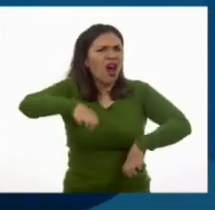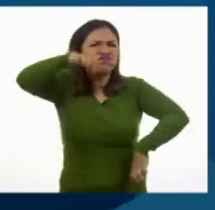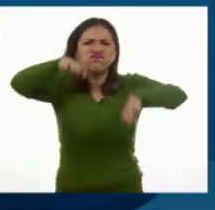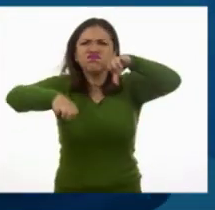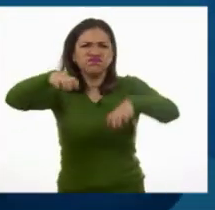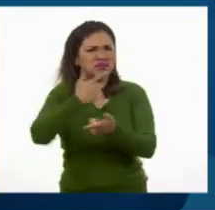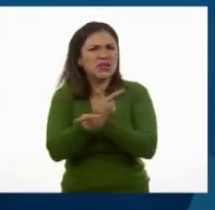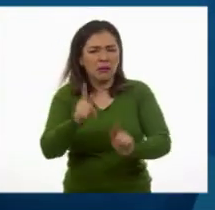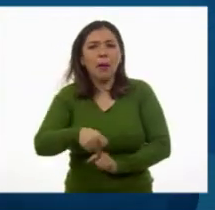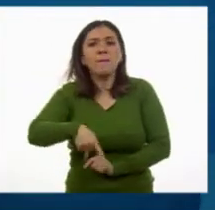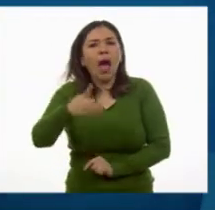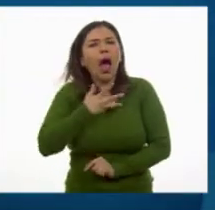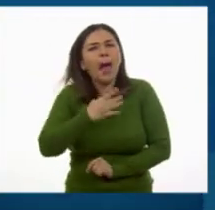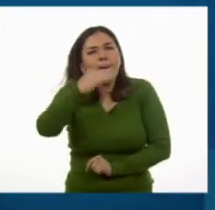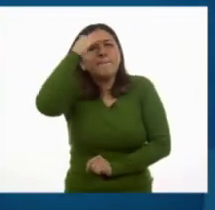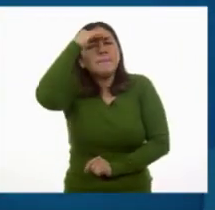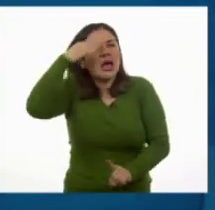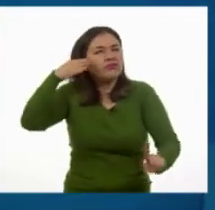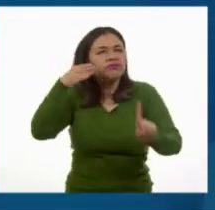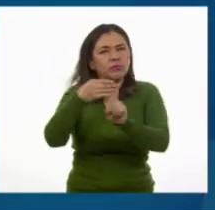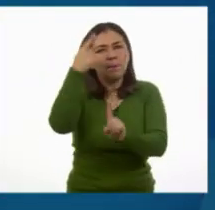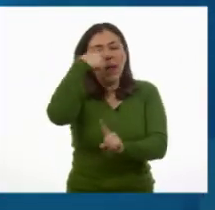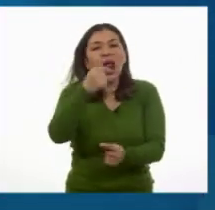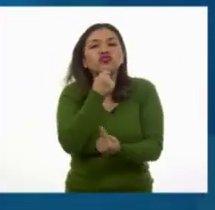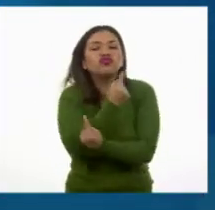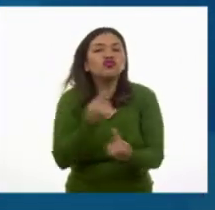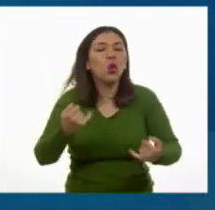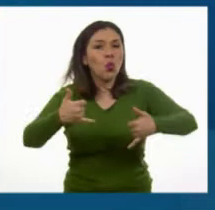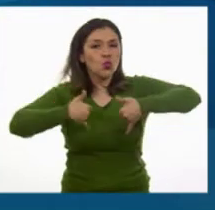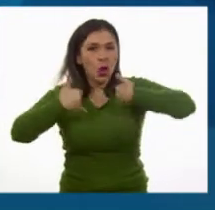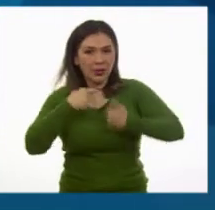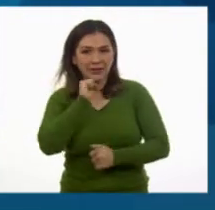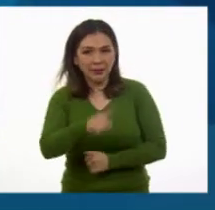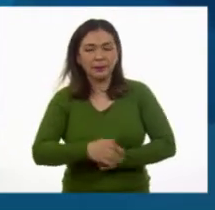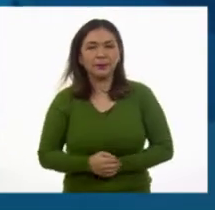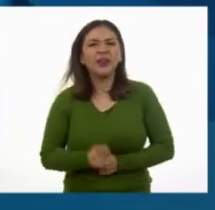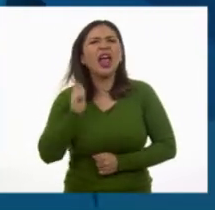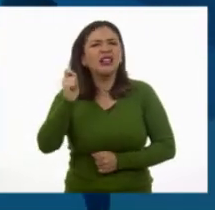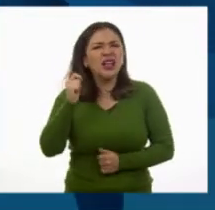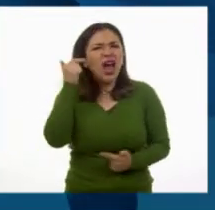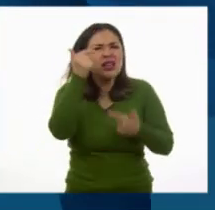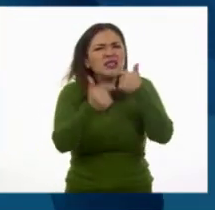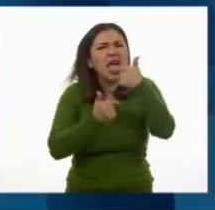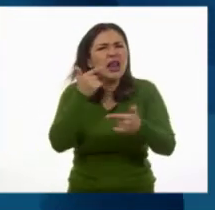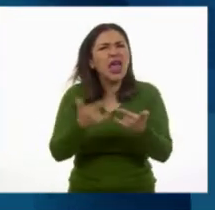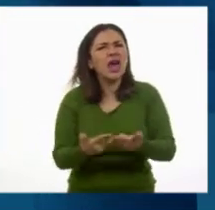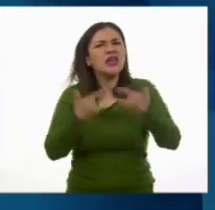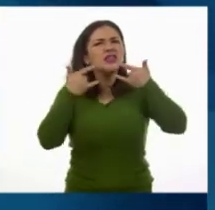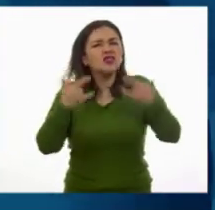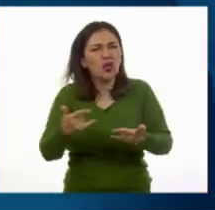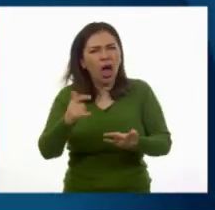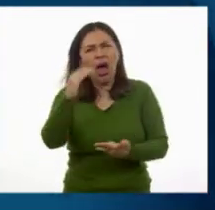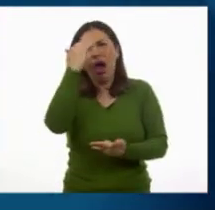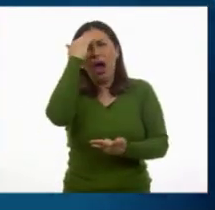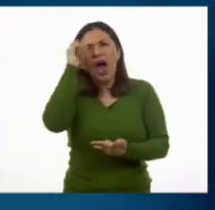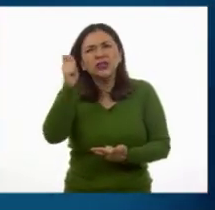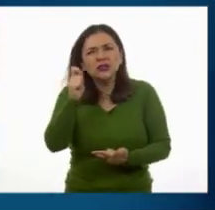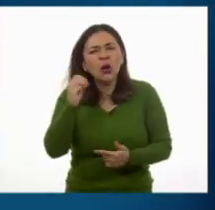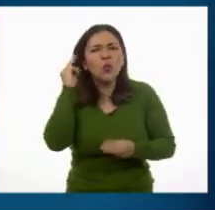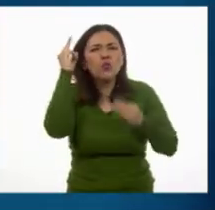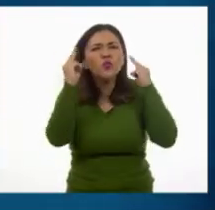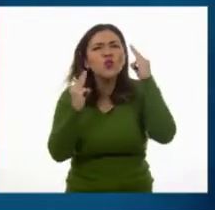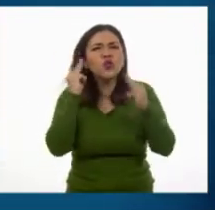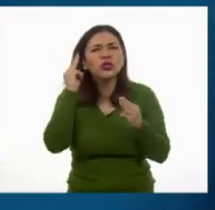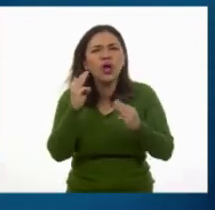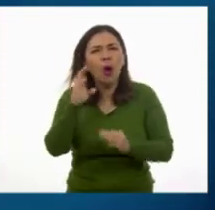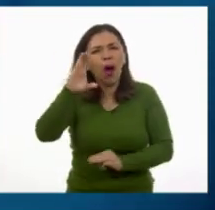las edades, está pensado especialmente para niños y jóvenes. Es la Galería de Historia, mejor conocida como Museo